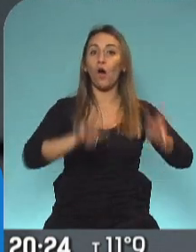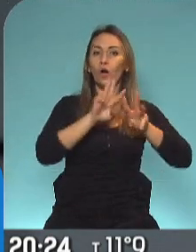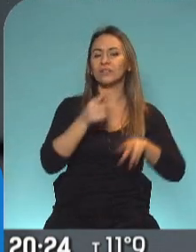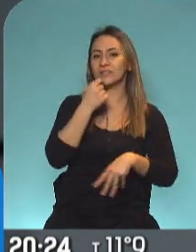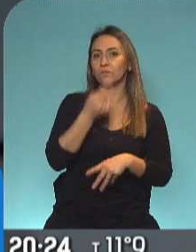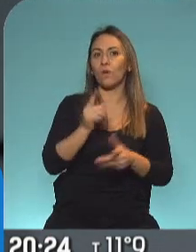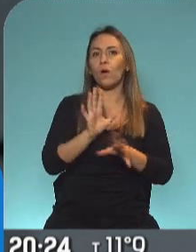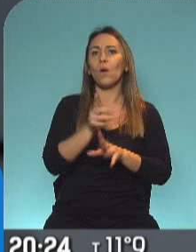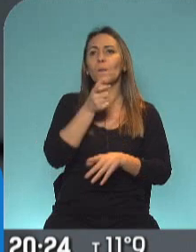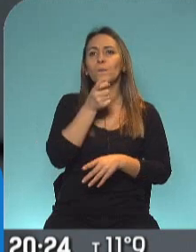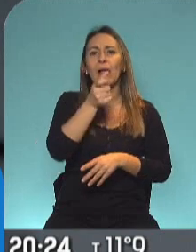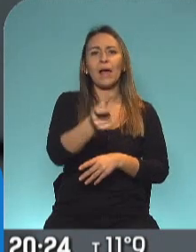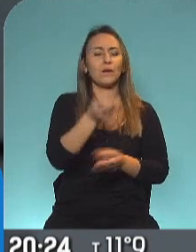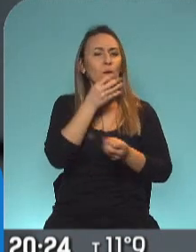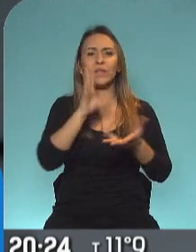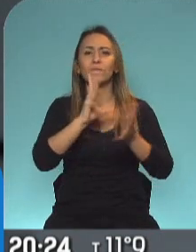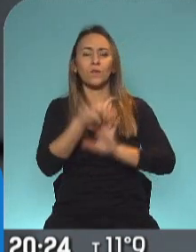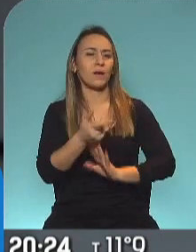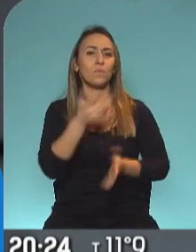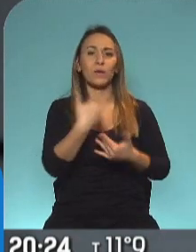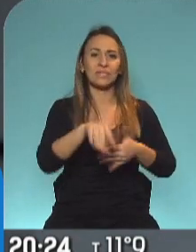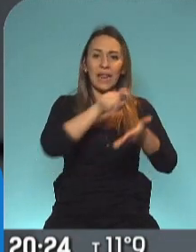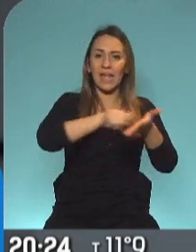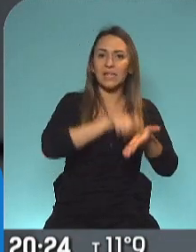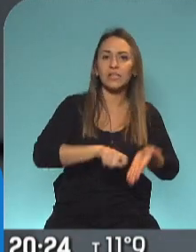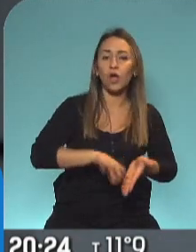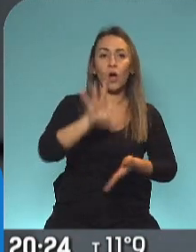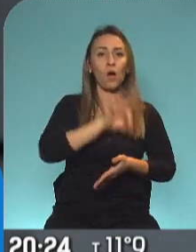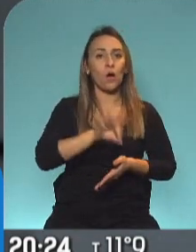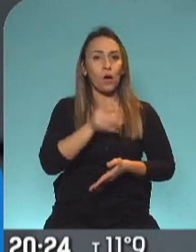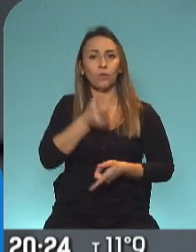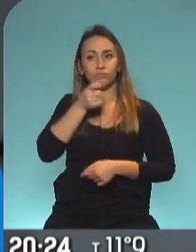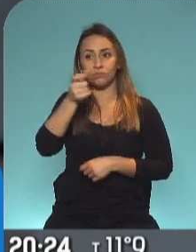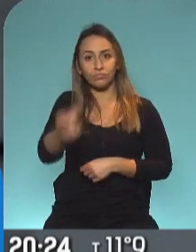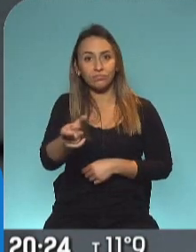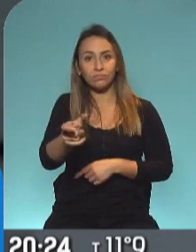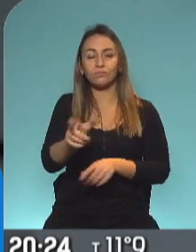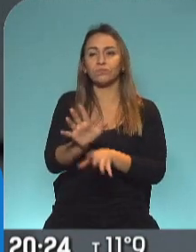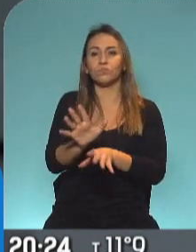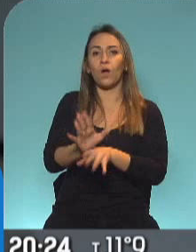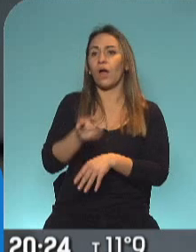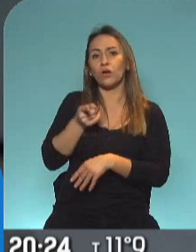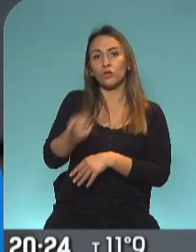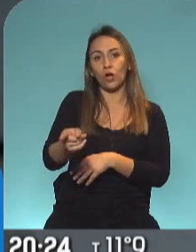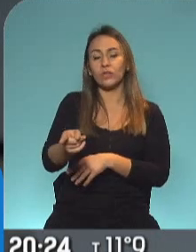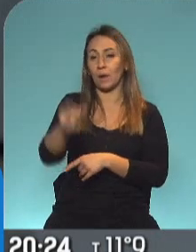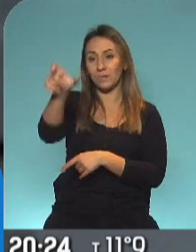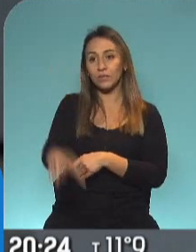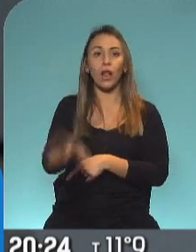palabra, sea por escrito o a través del comportamiento, que signifique un ataque a otra persona o a un grupo de